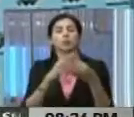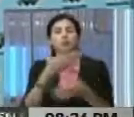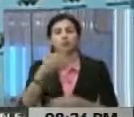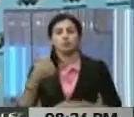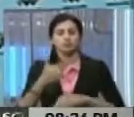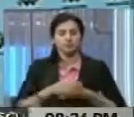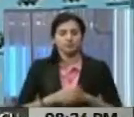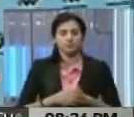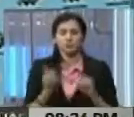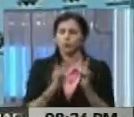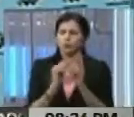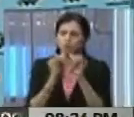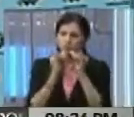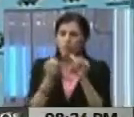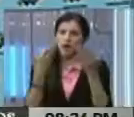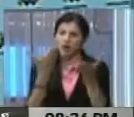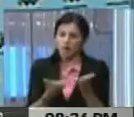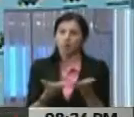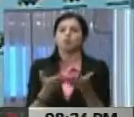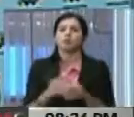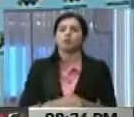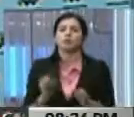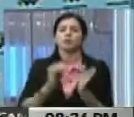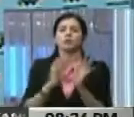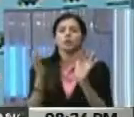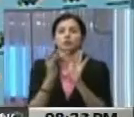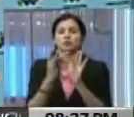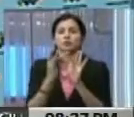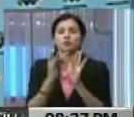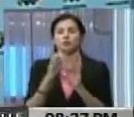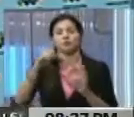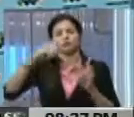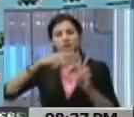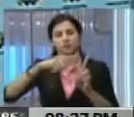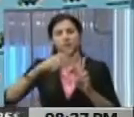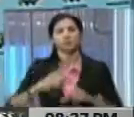Democrática. Es la información hasta el momento y con ella devolvemos el pase a los estudios de Venezolana de Televisión.